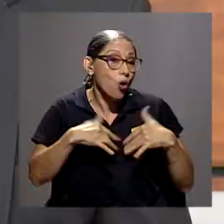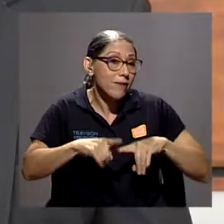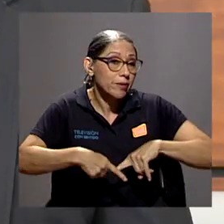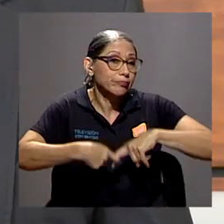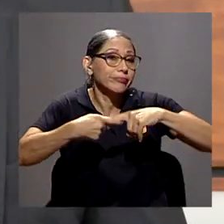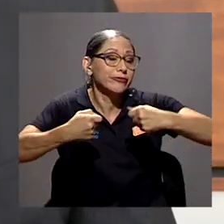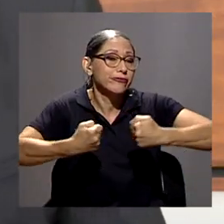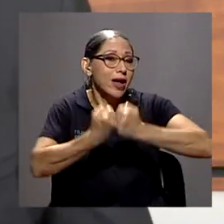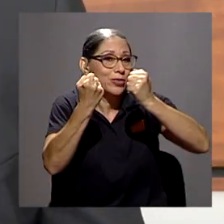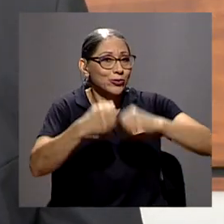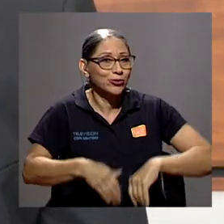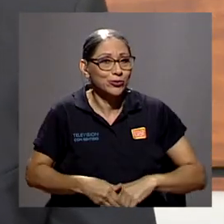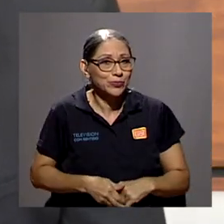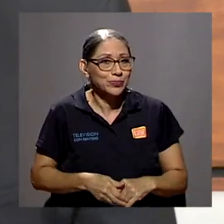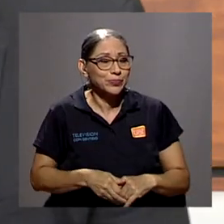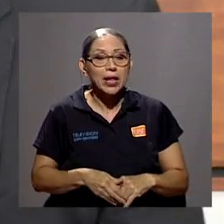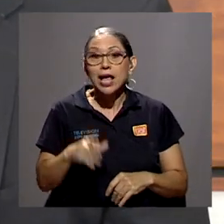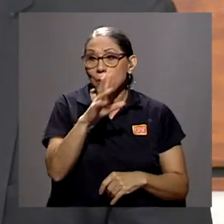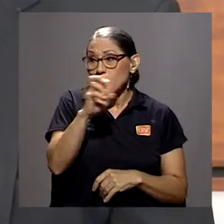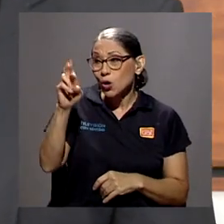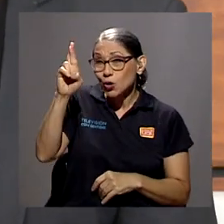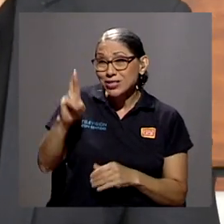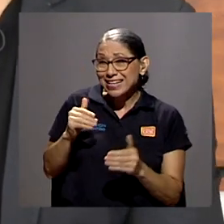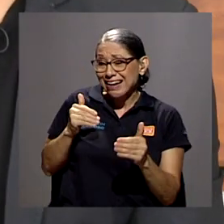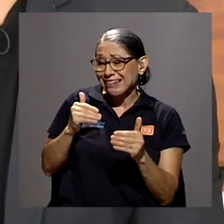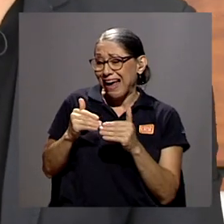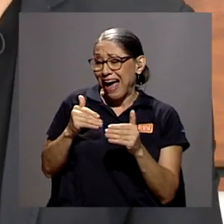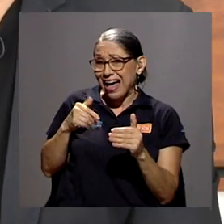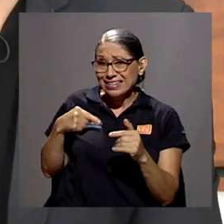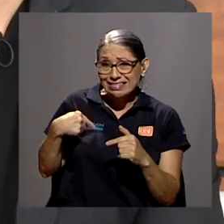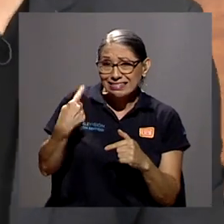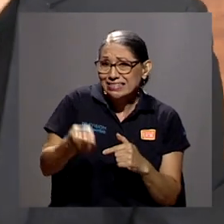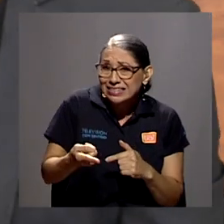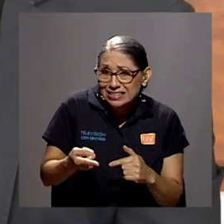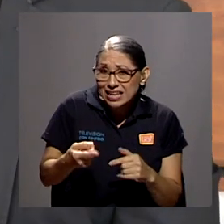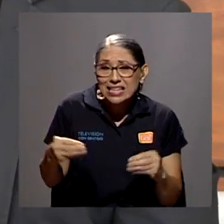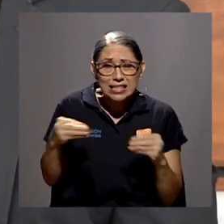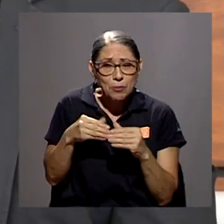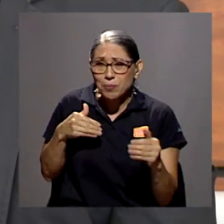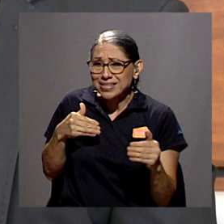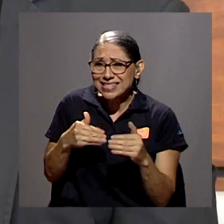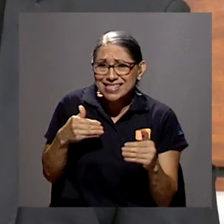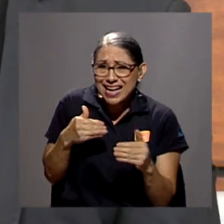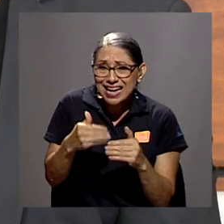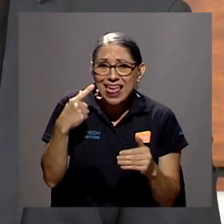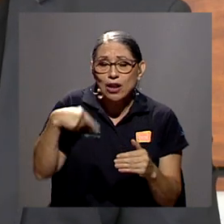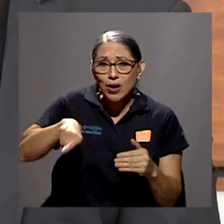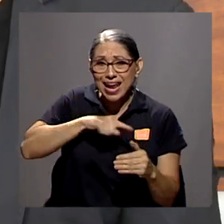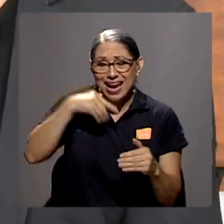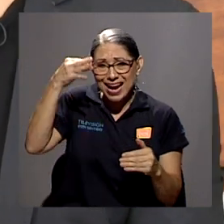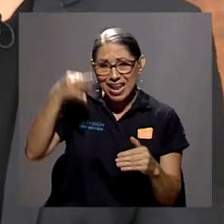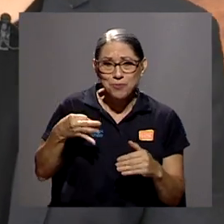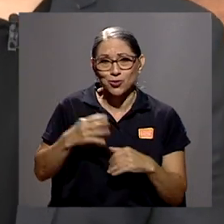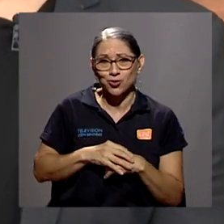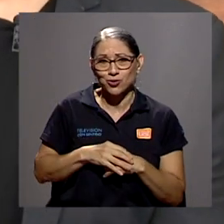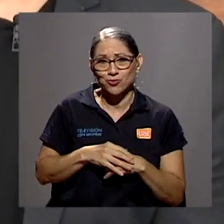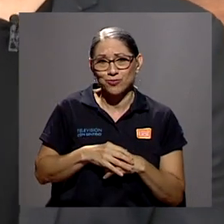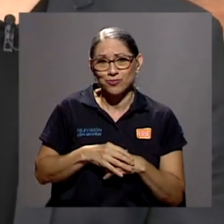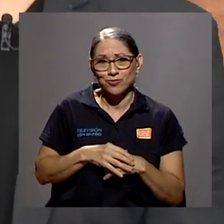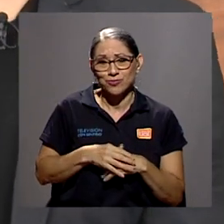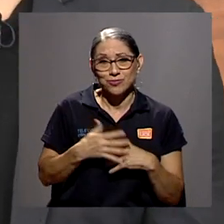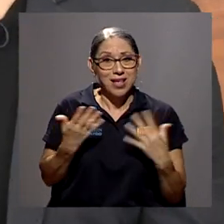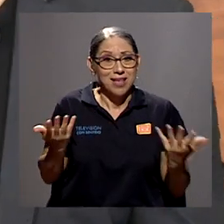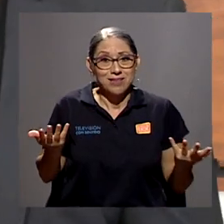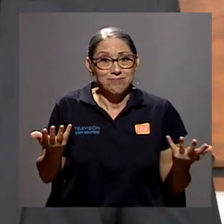tremendos en costa rica está a un paso estamos más cerca de lo que creemos de lo que podría estar el mundo el